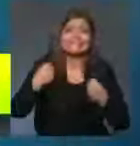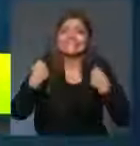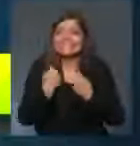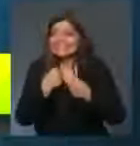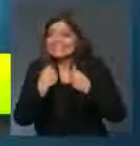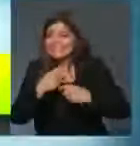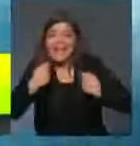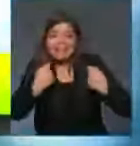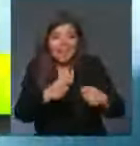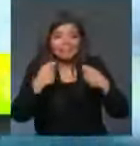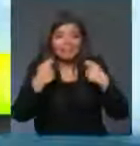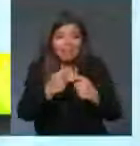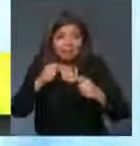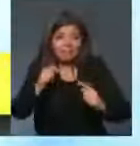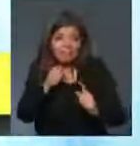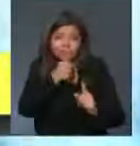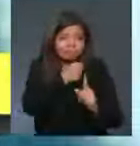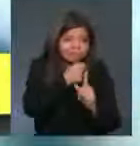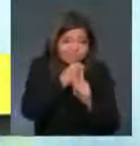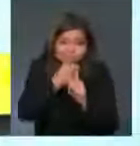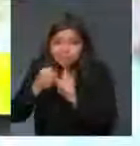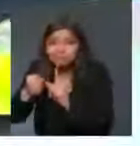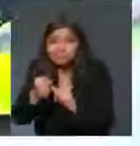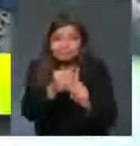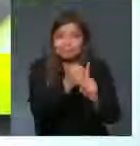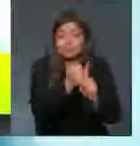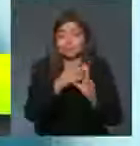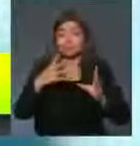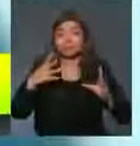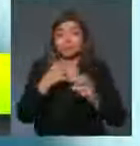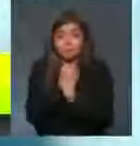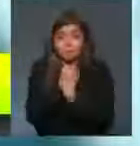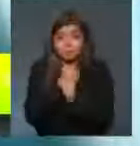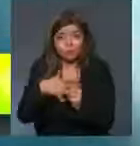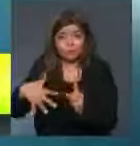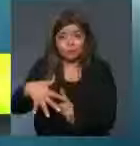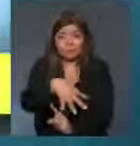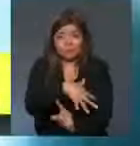que sigan participando. ¡Qué desastre esto! Ya, bueno.